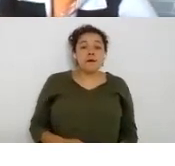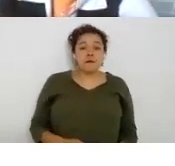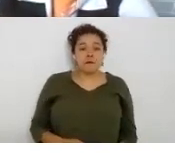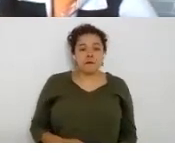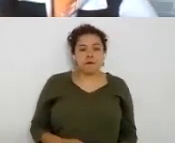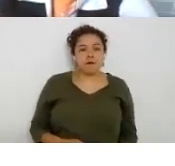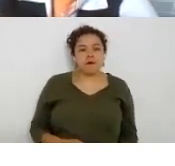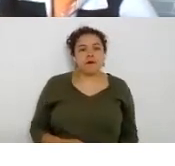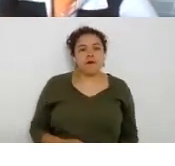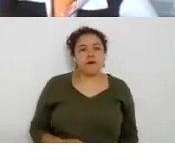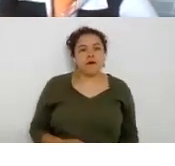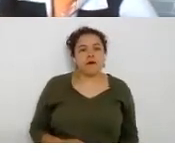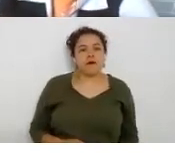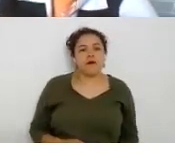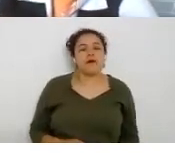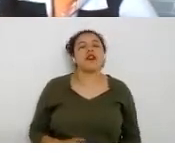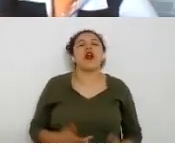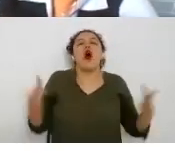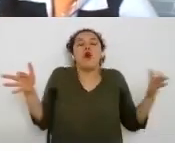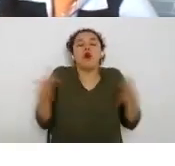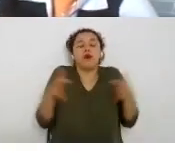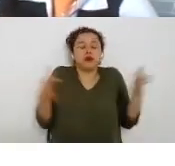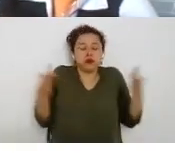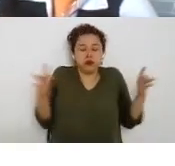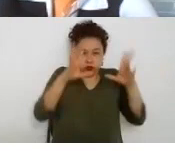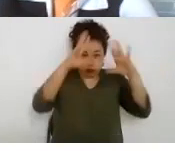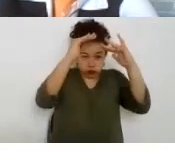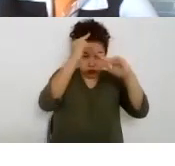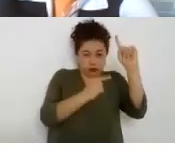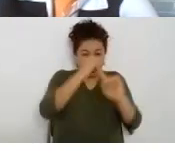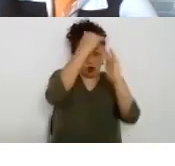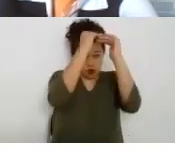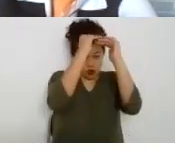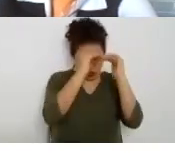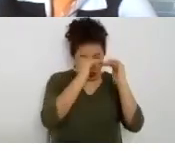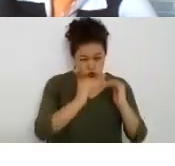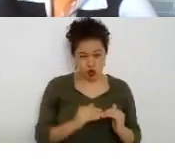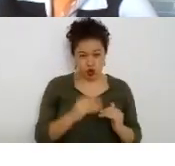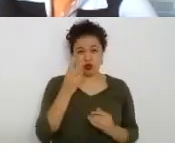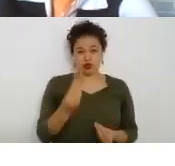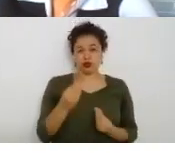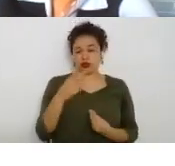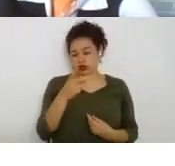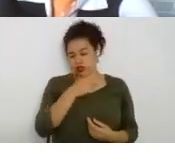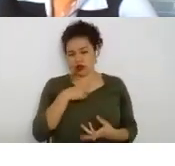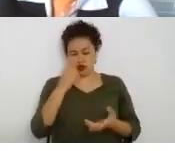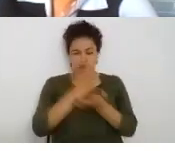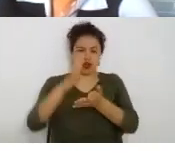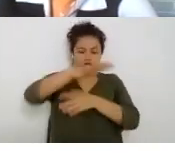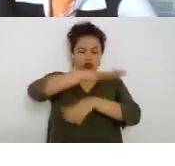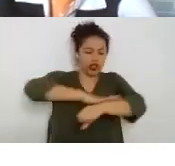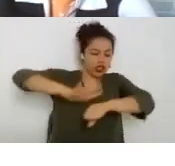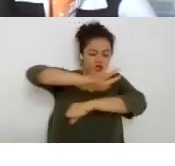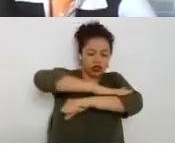también era el enfriar demasiado a la víctima. ¿Ok? Solo tenemos que enfocarnos en la zona que está